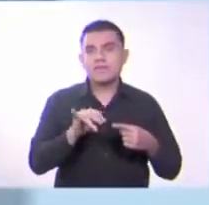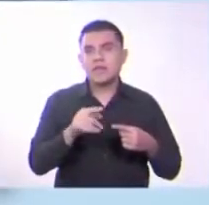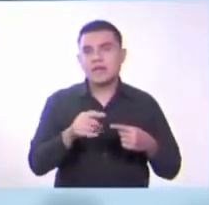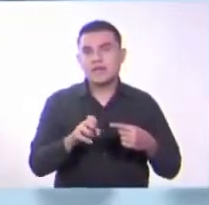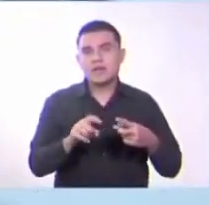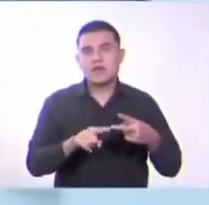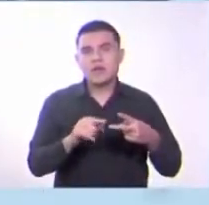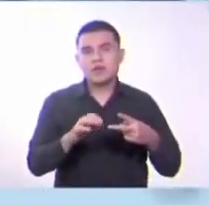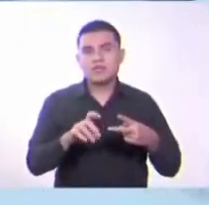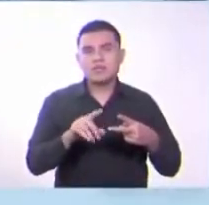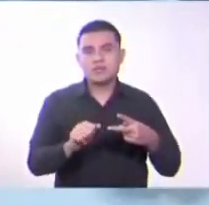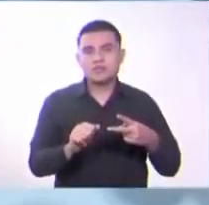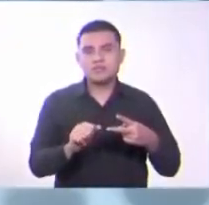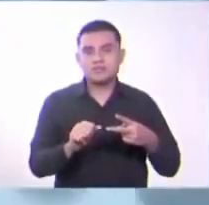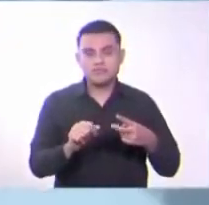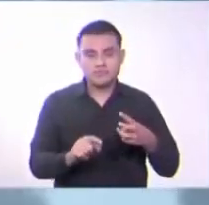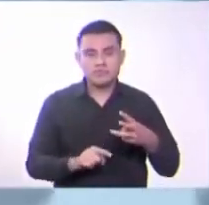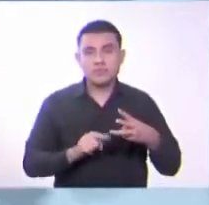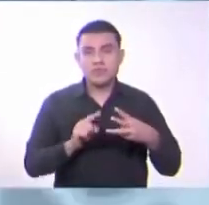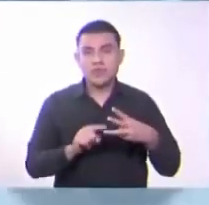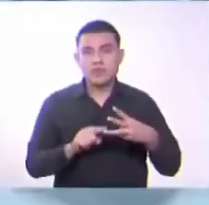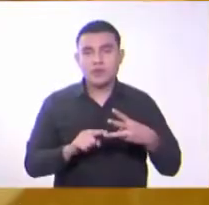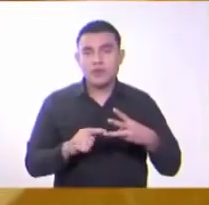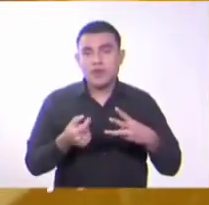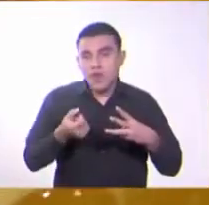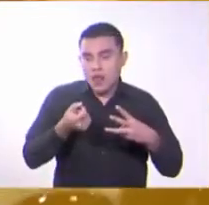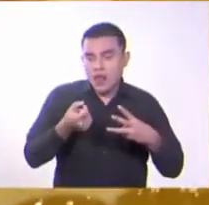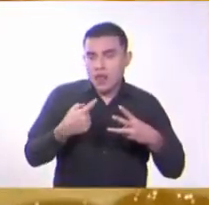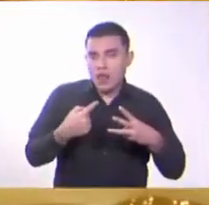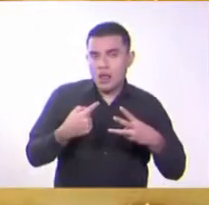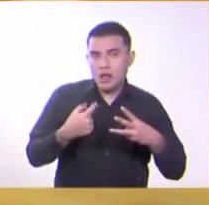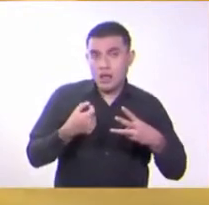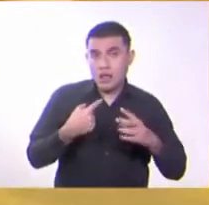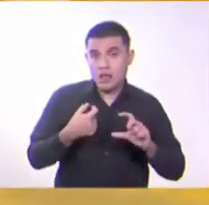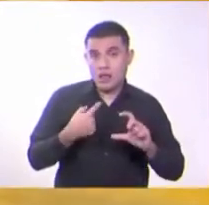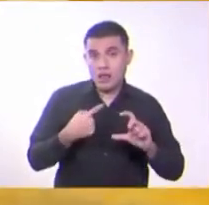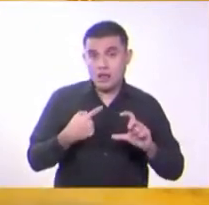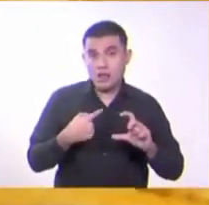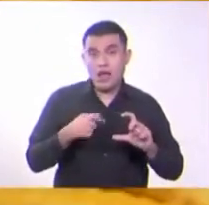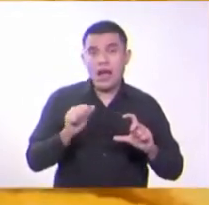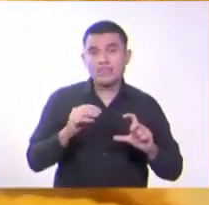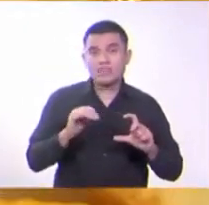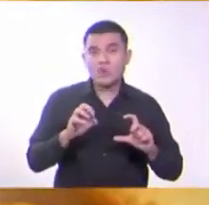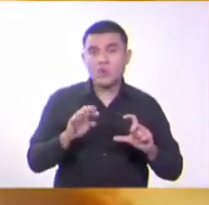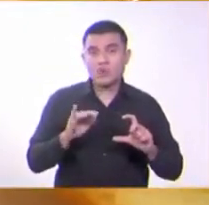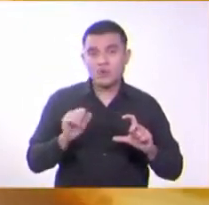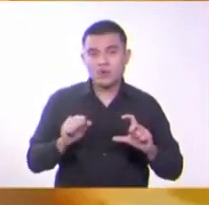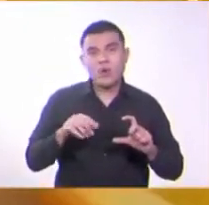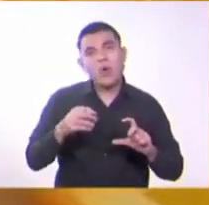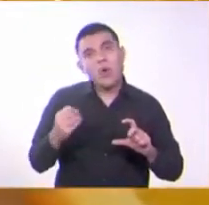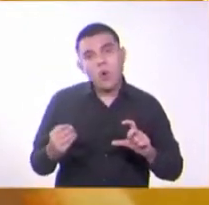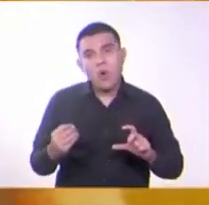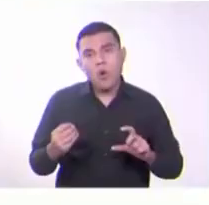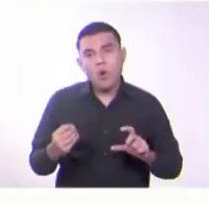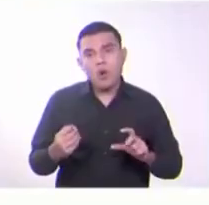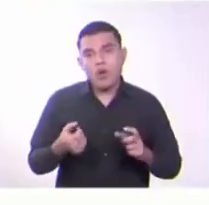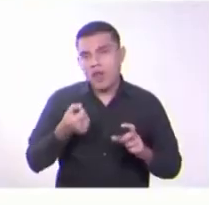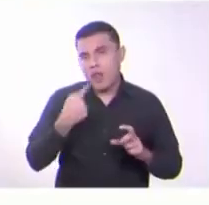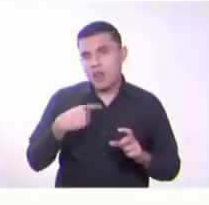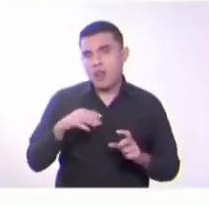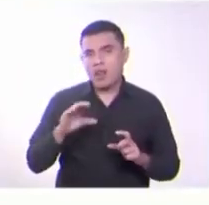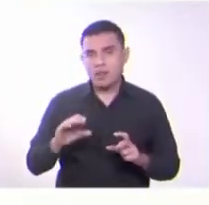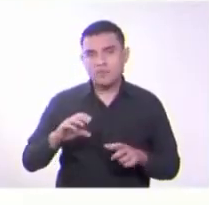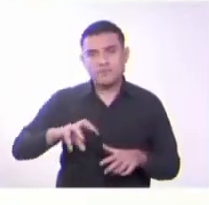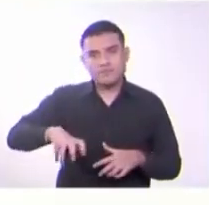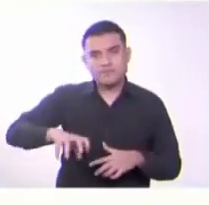acetil salicílico, que es la aspirina, el ácido ascórbico o la vitamina C, el